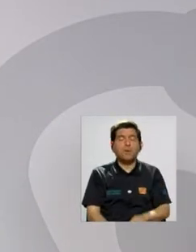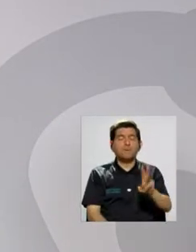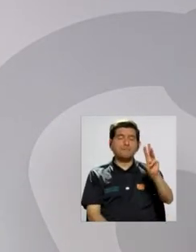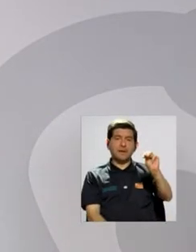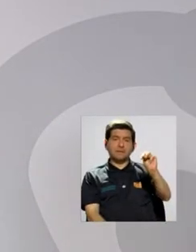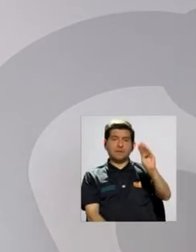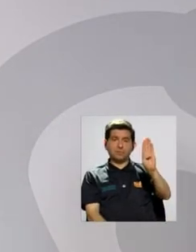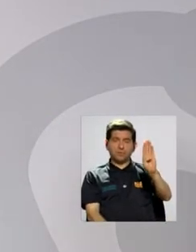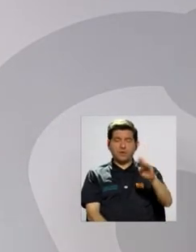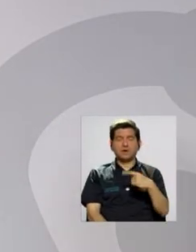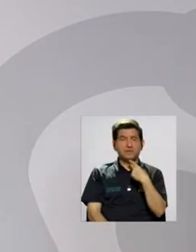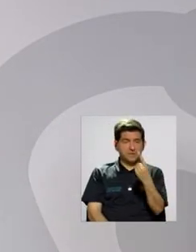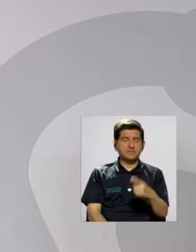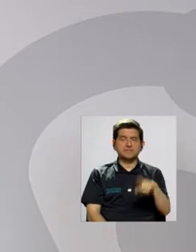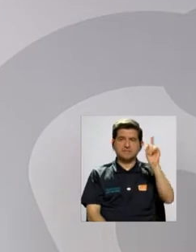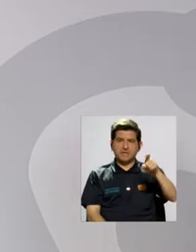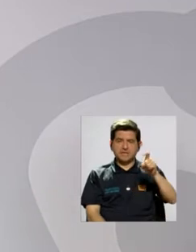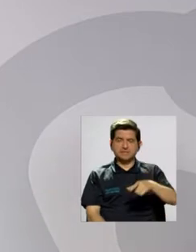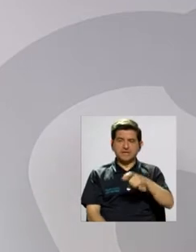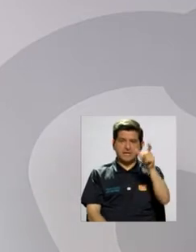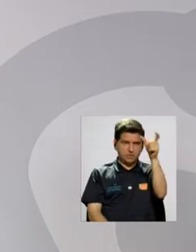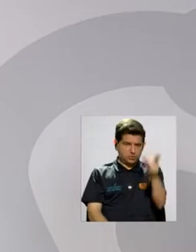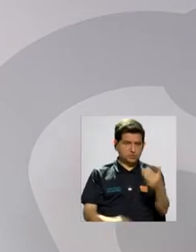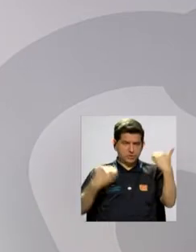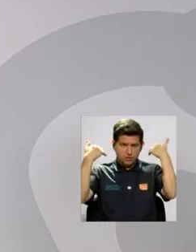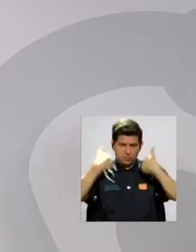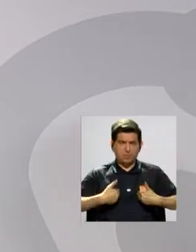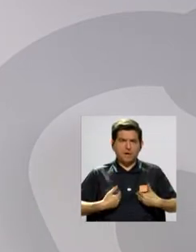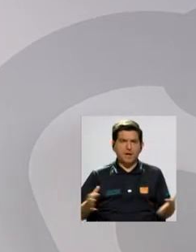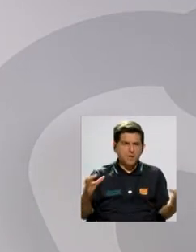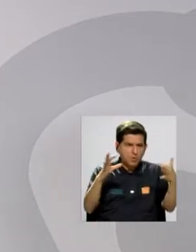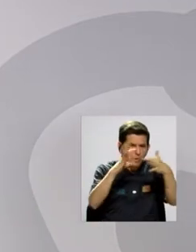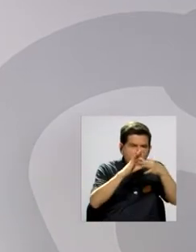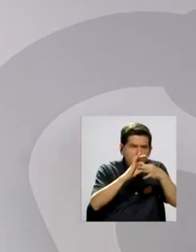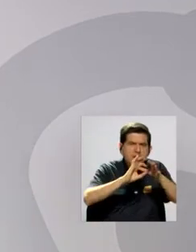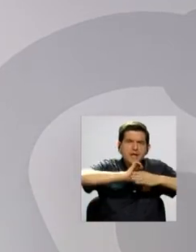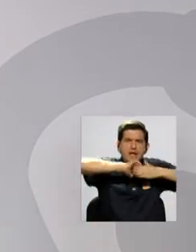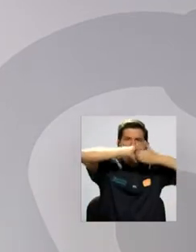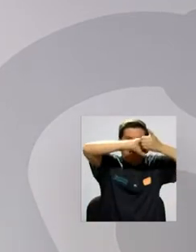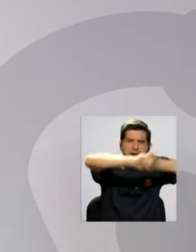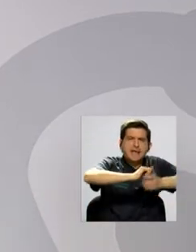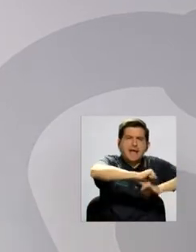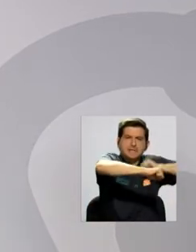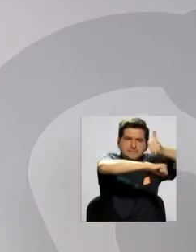decía que era necesario en el ser humano, y era poder juntarse para hacer alianzas, y parece